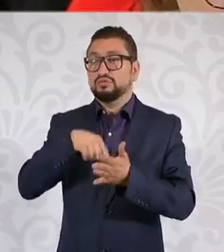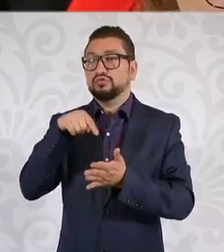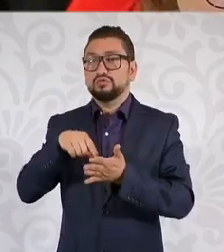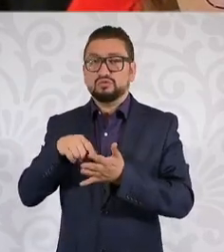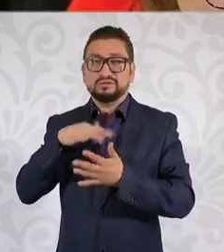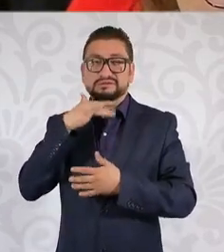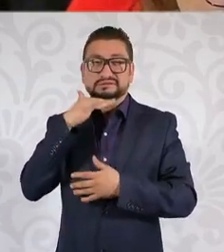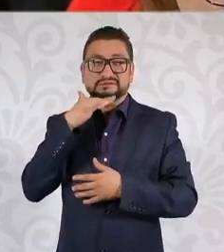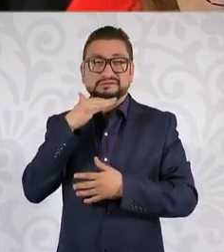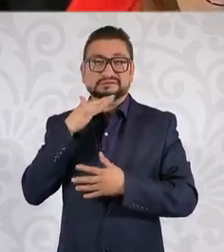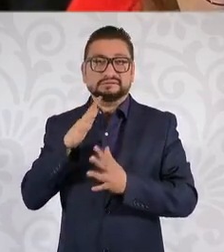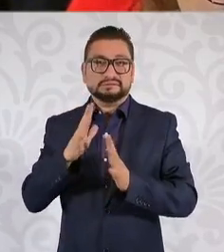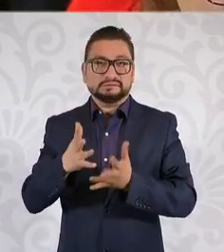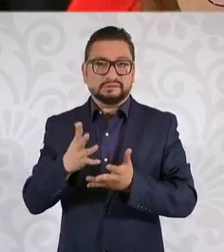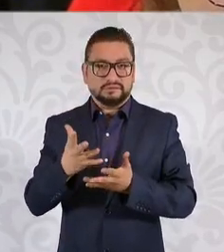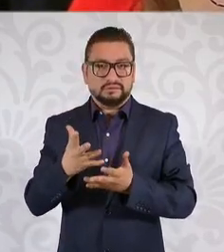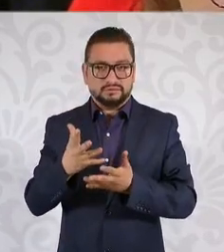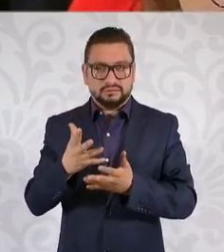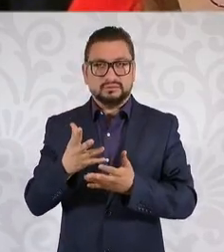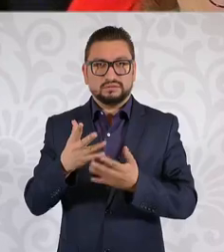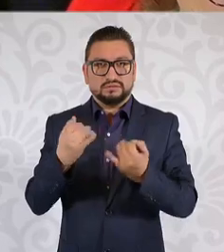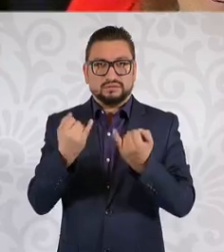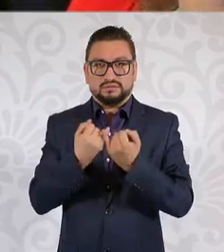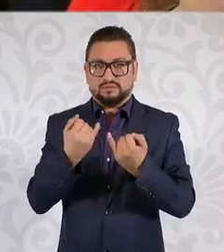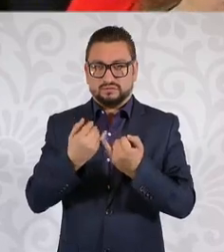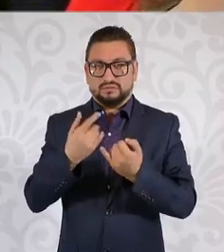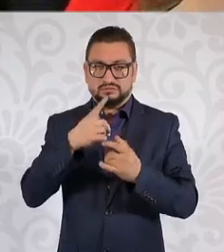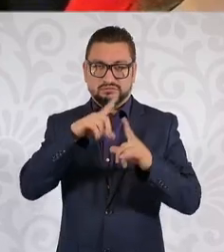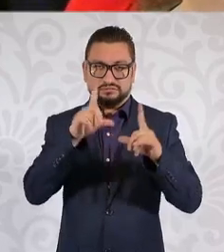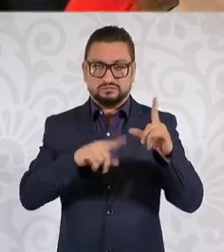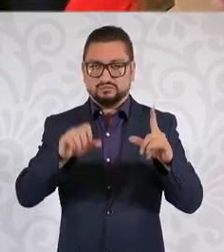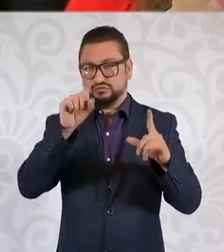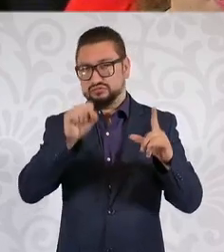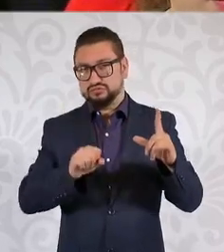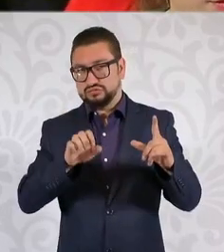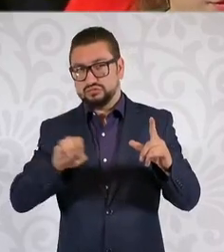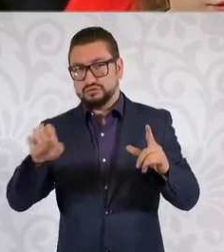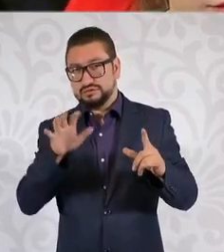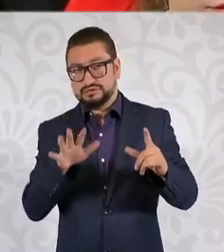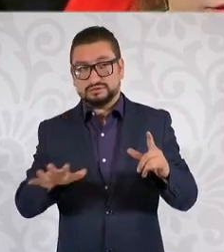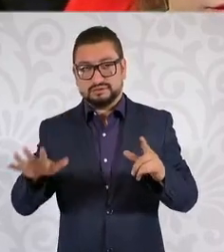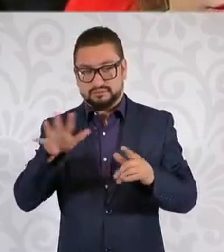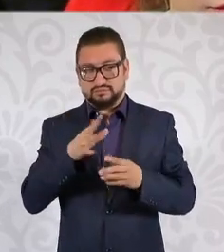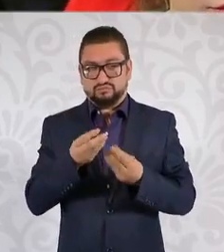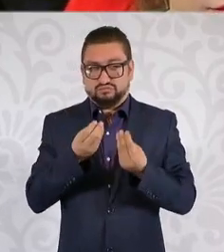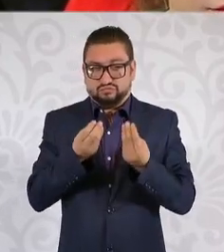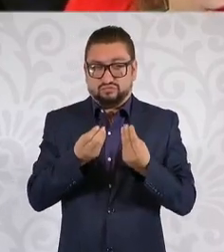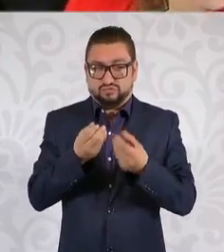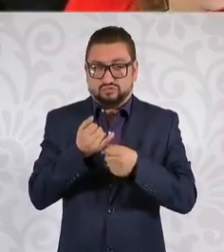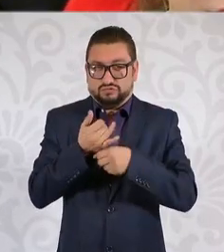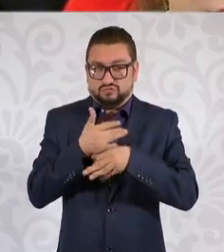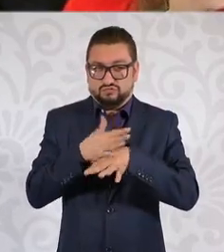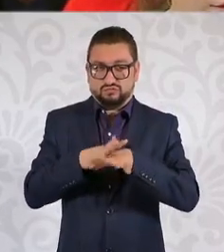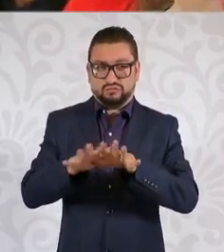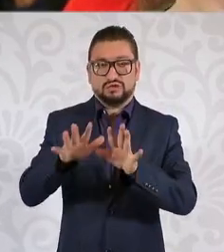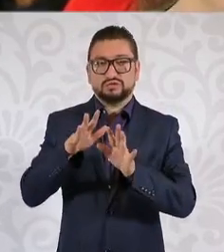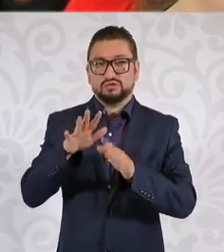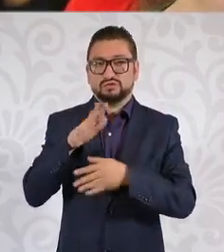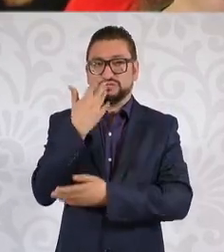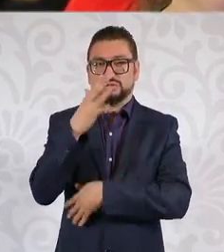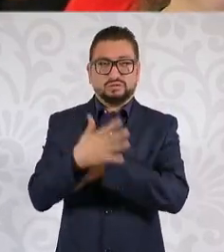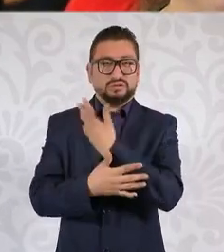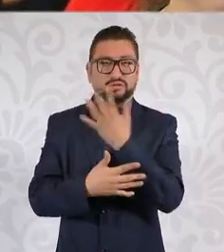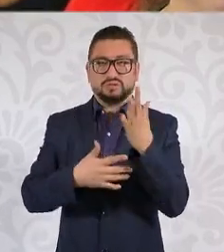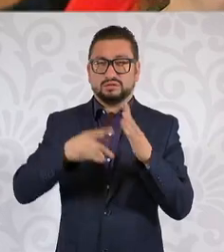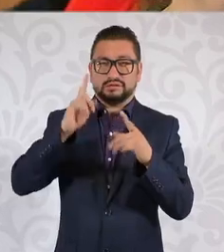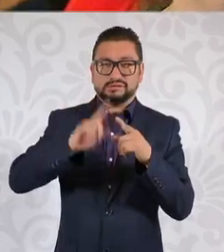contaminadas. El sureste tuvo muchos datos de